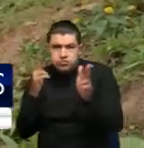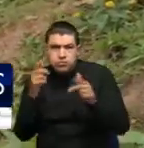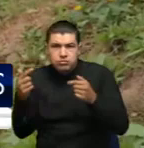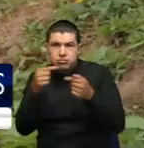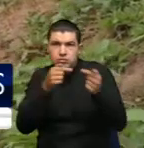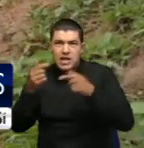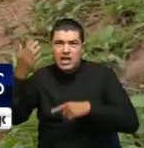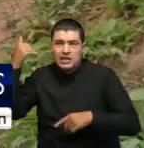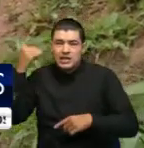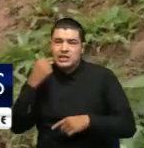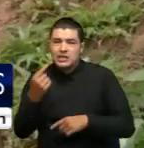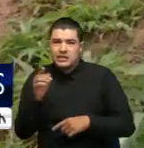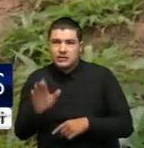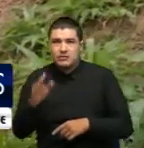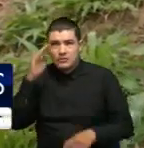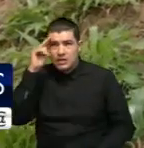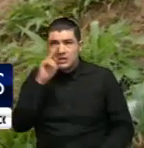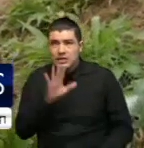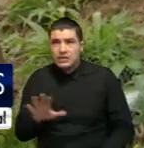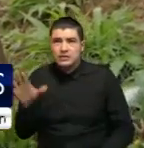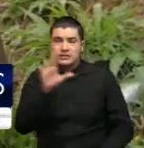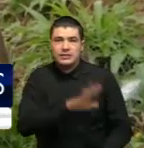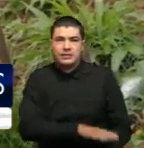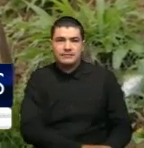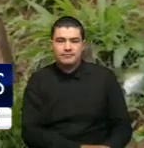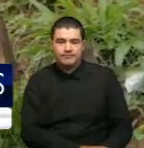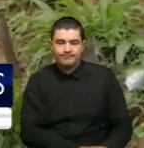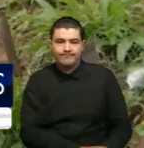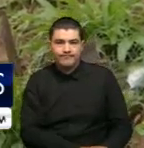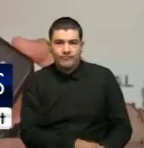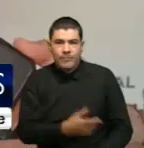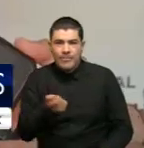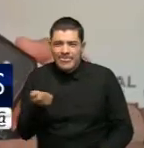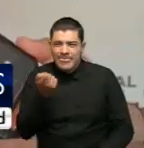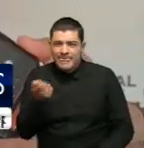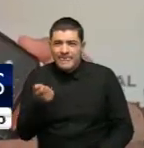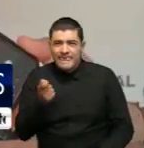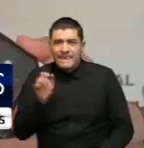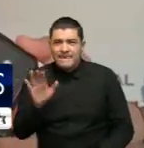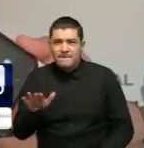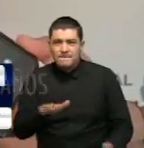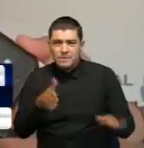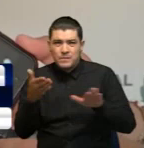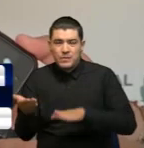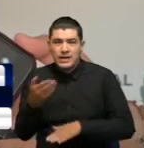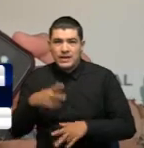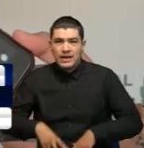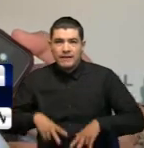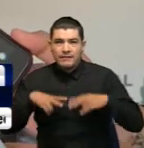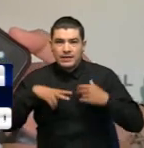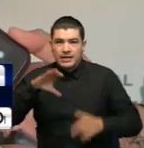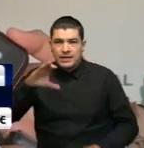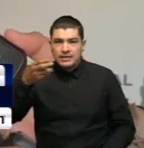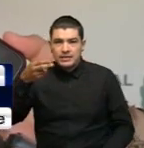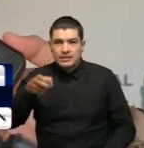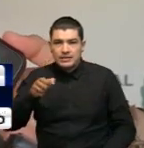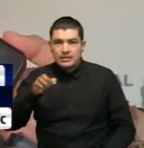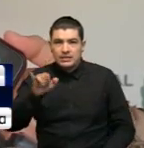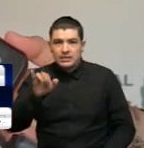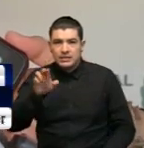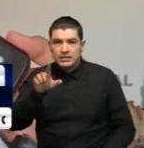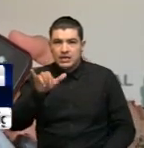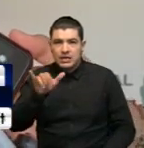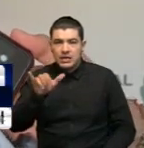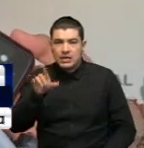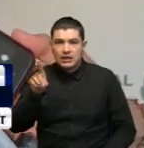riña, aseguró la policía. Lamentablemente pierde la vida Shirley Dayana como consecuencia de una bala